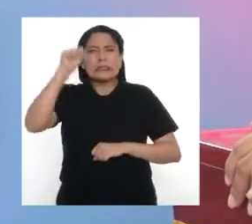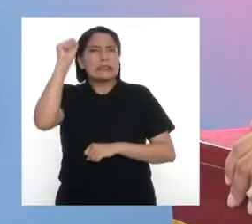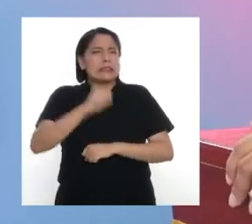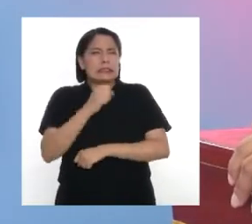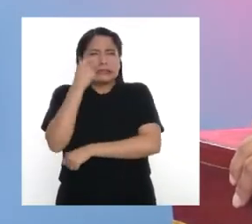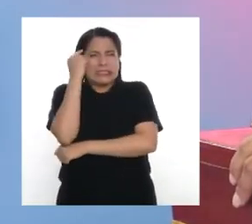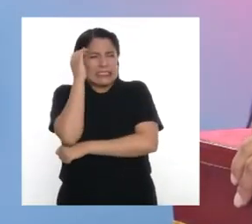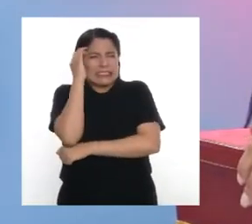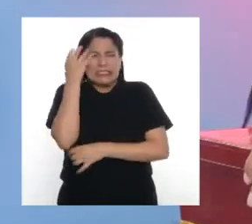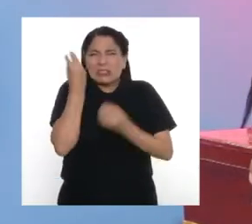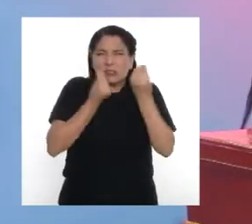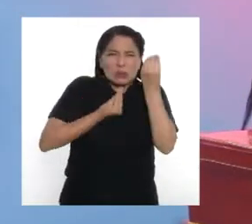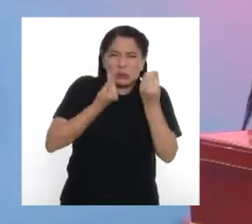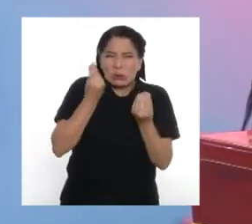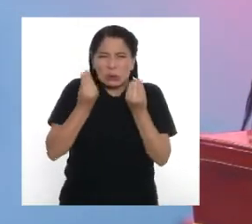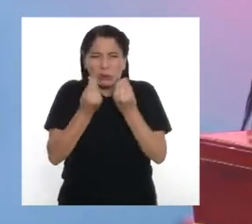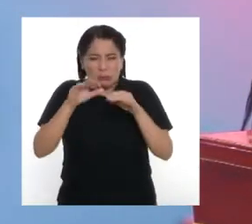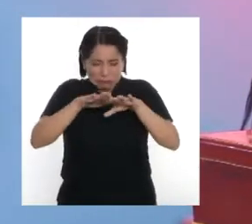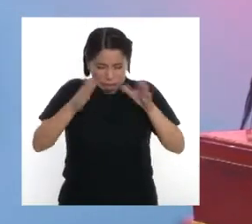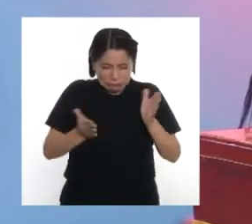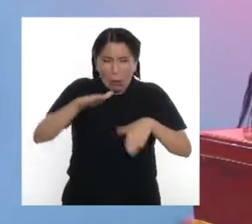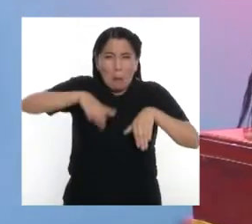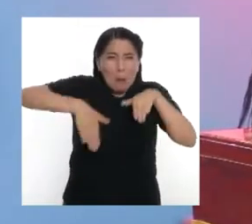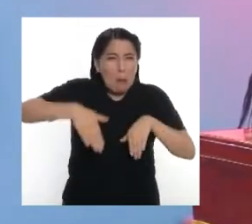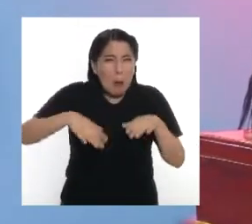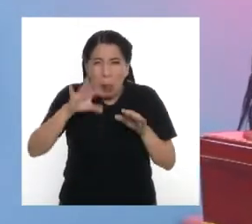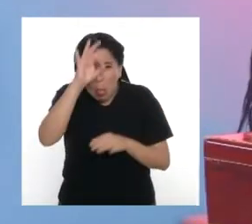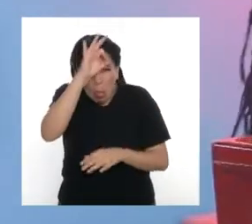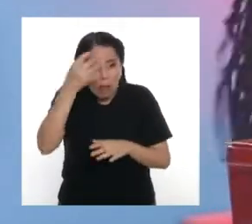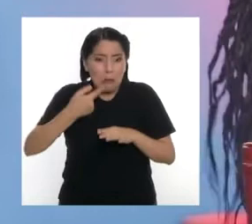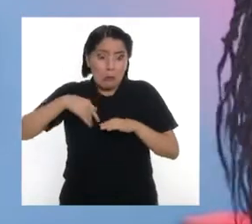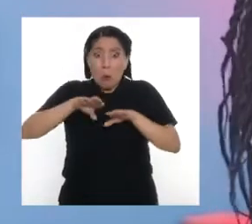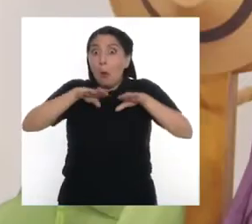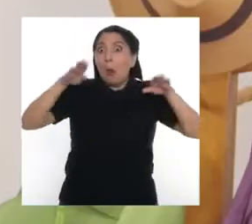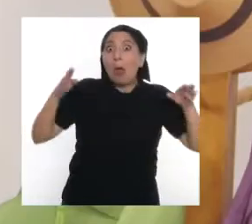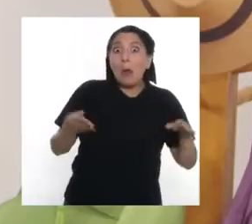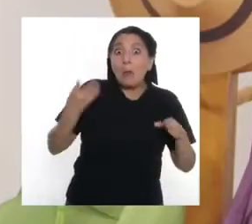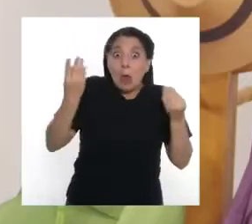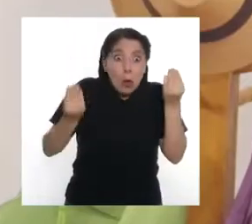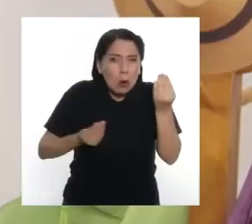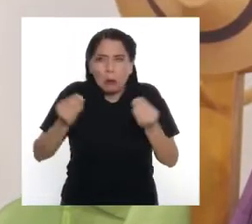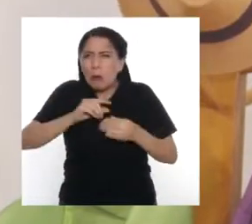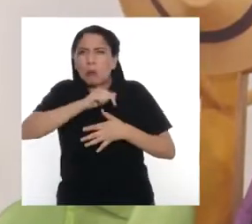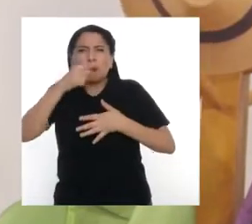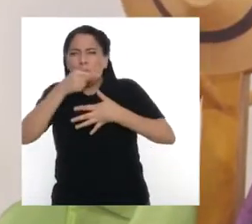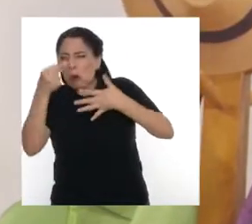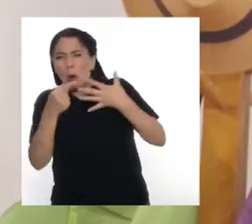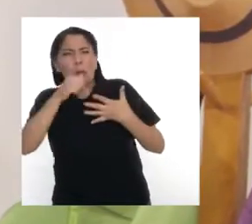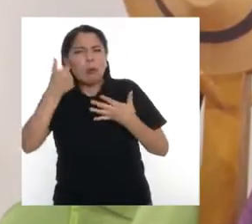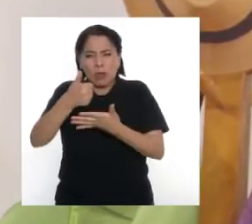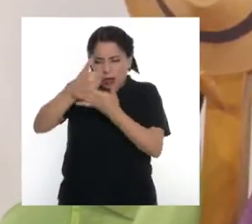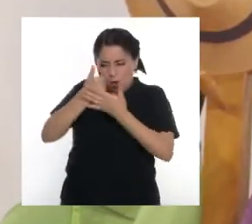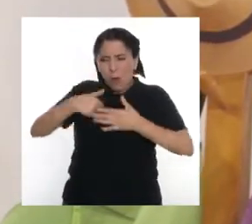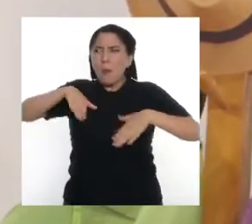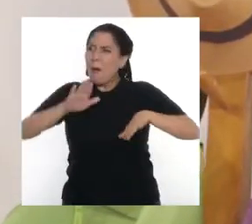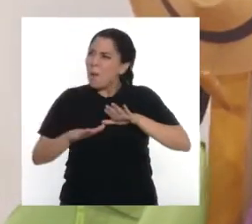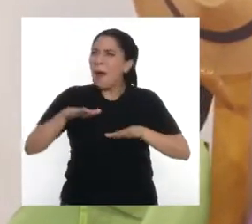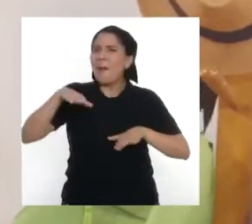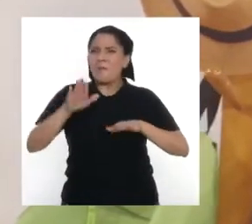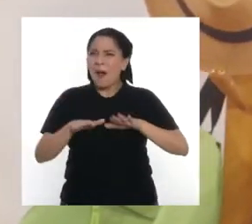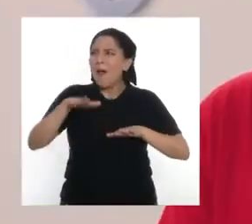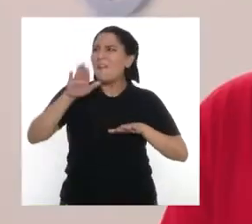no estamos seguros. Como no tenemos cajón, pensamos usar la mesa. O algún otro elemento que nos ayude a hacer un